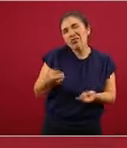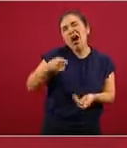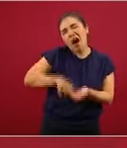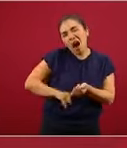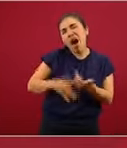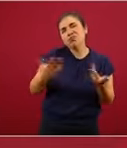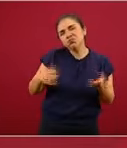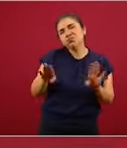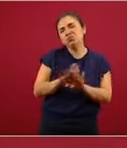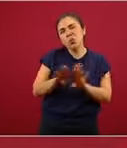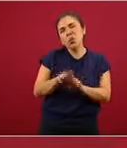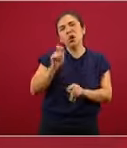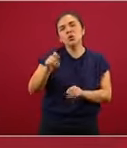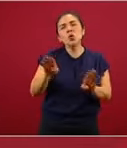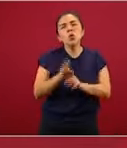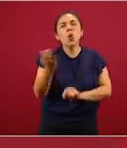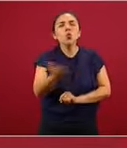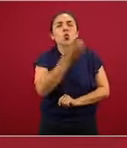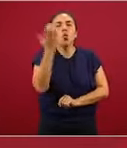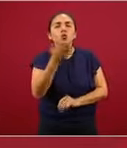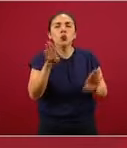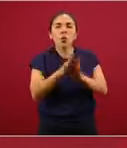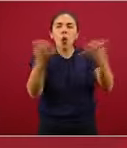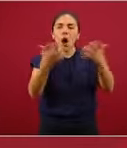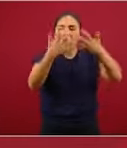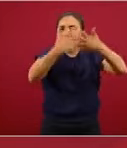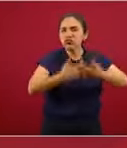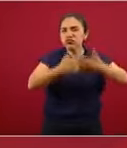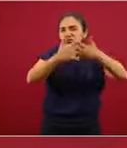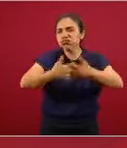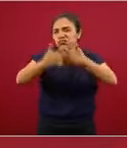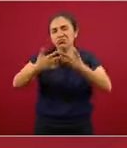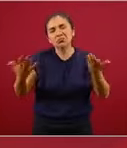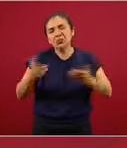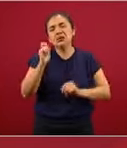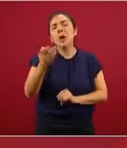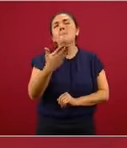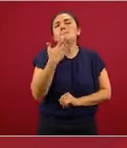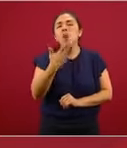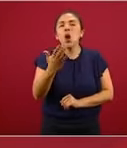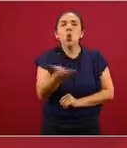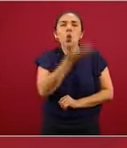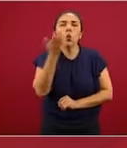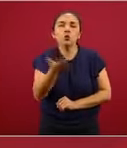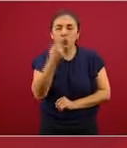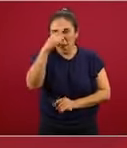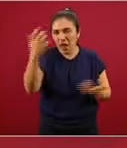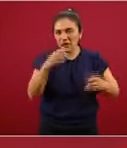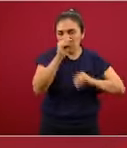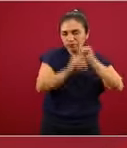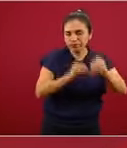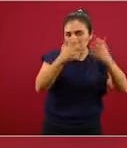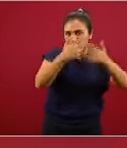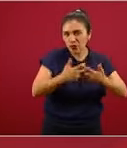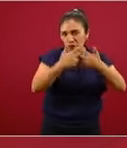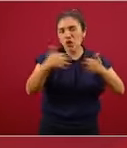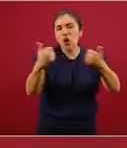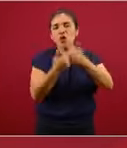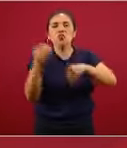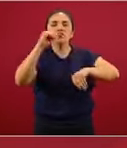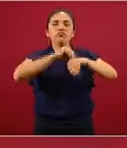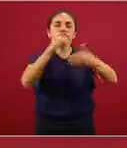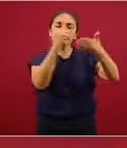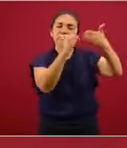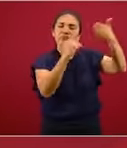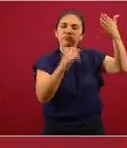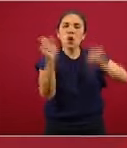fenómeno relacionado con las prácticas de manufactura, entonces se llama buenas prácticas de manufactura, y hay una serie de estándares internacionales al